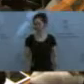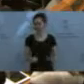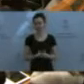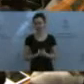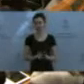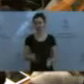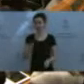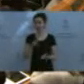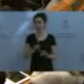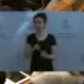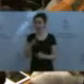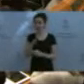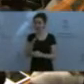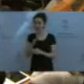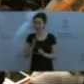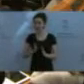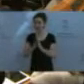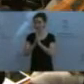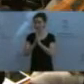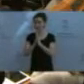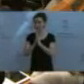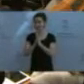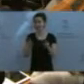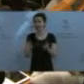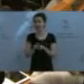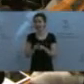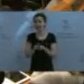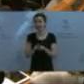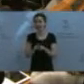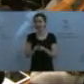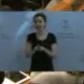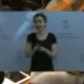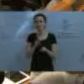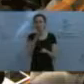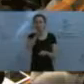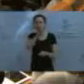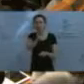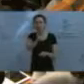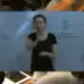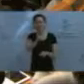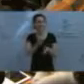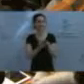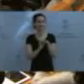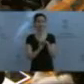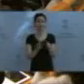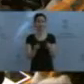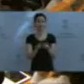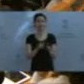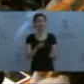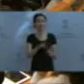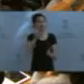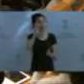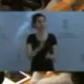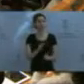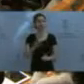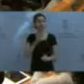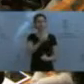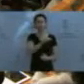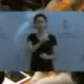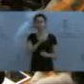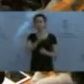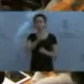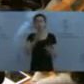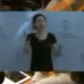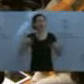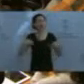a misa oímos las riñas de los ausentes, usted esté escuchando la riña que corresponde a todos los ausentes de